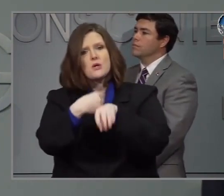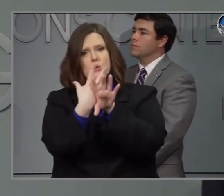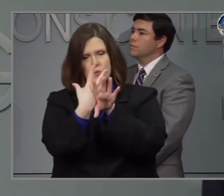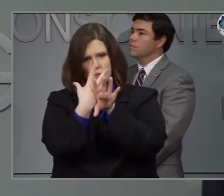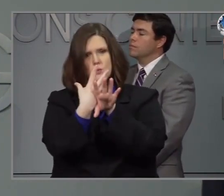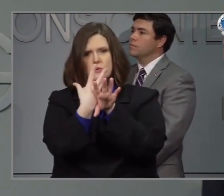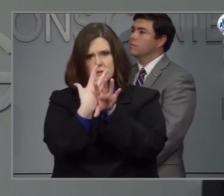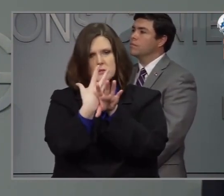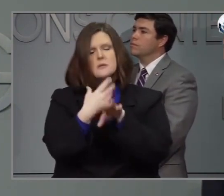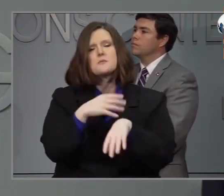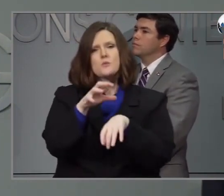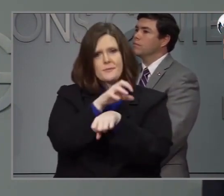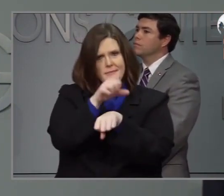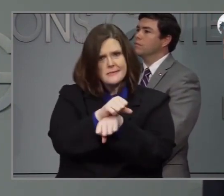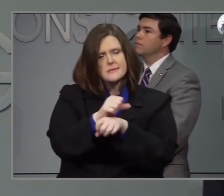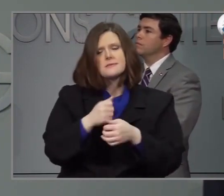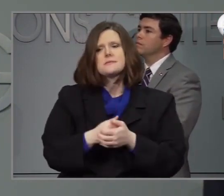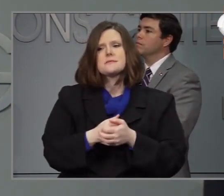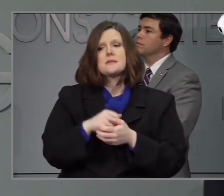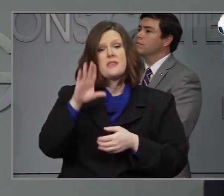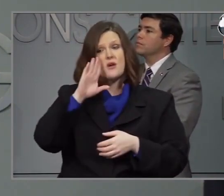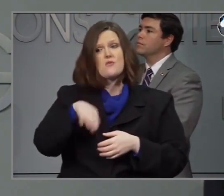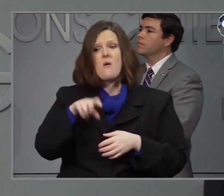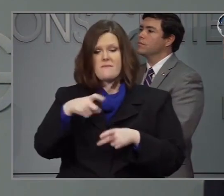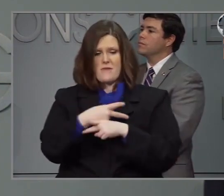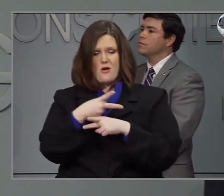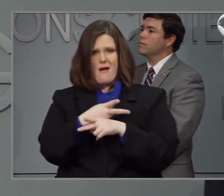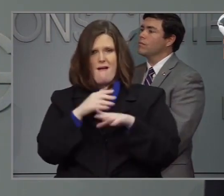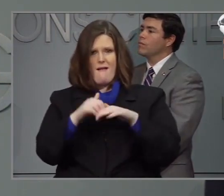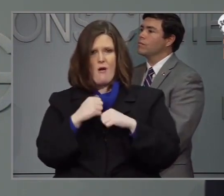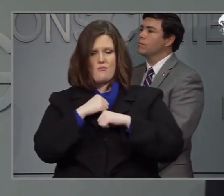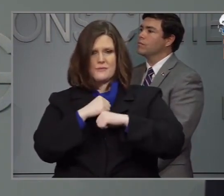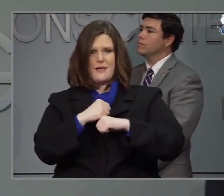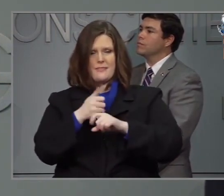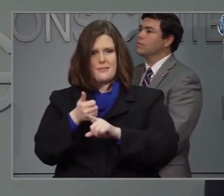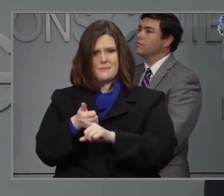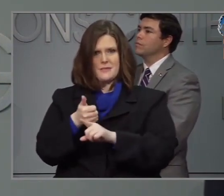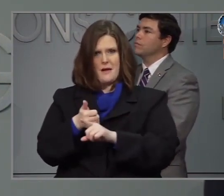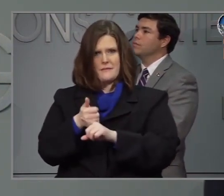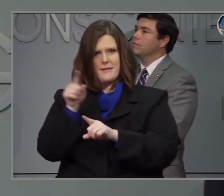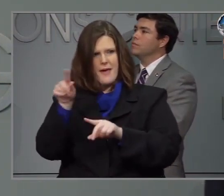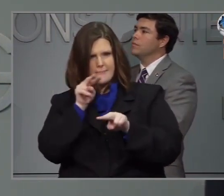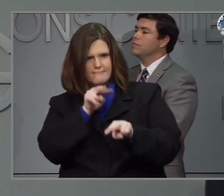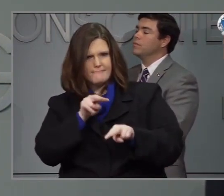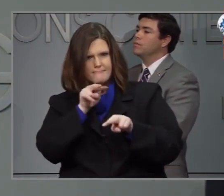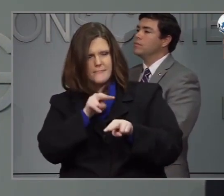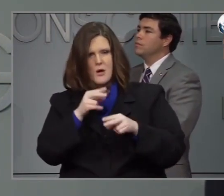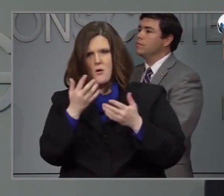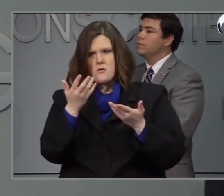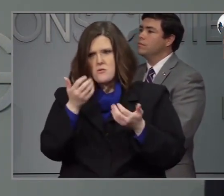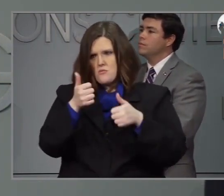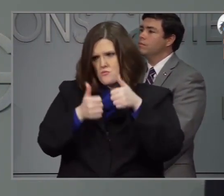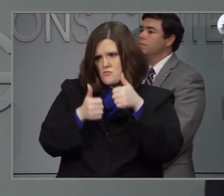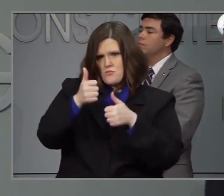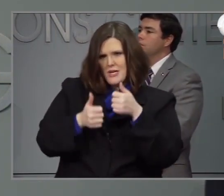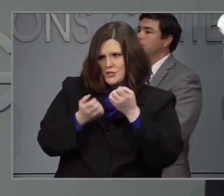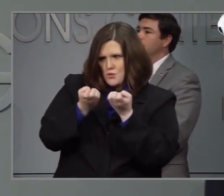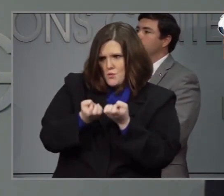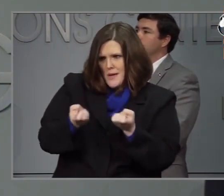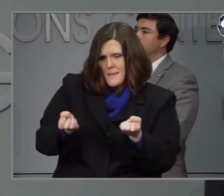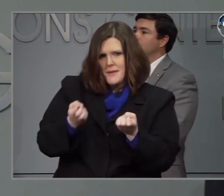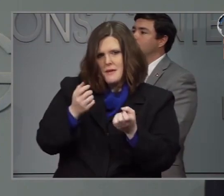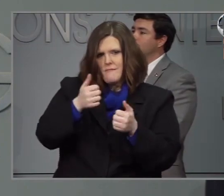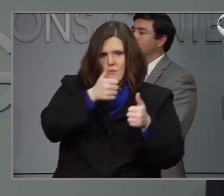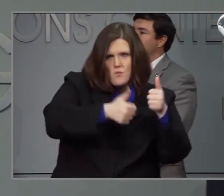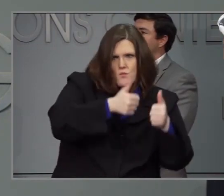por vídeo nosotros sabemos que habrá nuevas maneras de protegerse después de las guías actualizadas